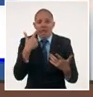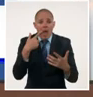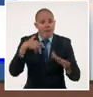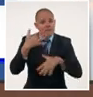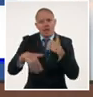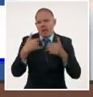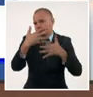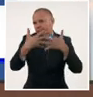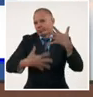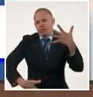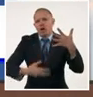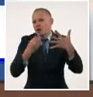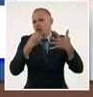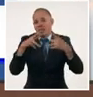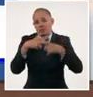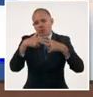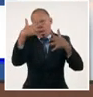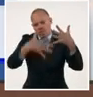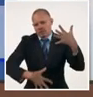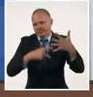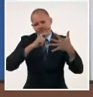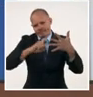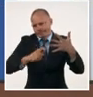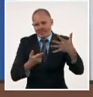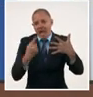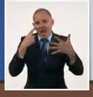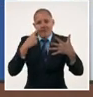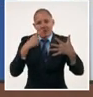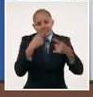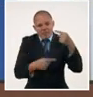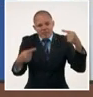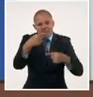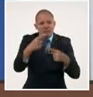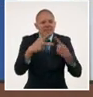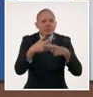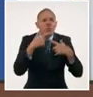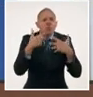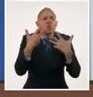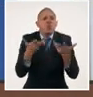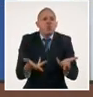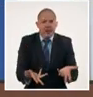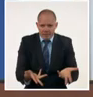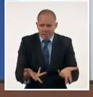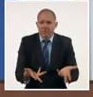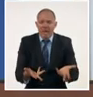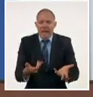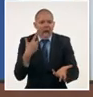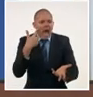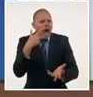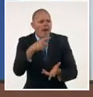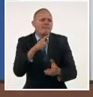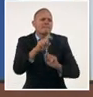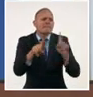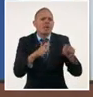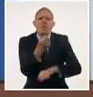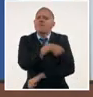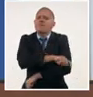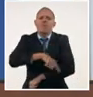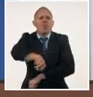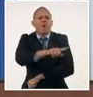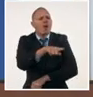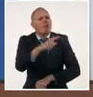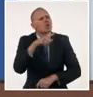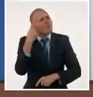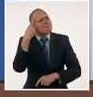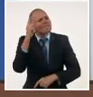participar también el pueblo. Cuando digo participar el pueblo, no solamente en la ejecución, es la propuesta de soluciones, en la definición de cómo hacerlo y